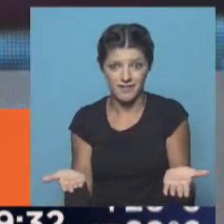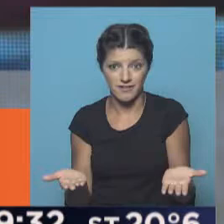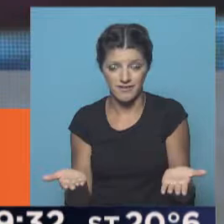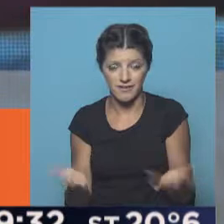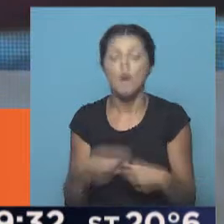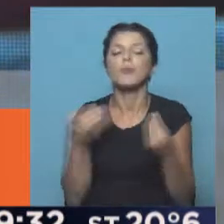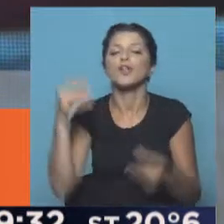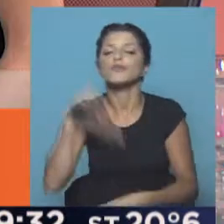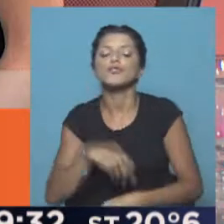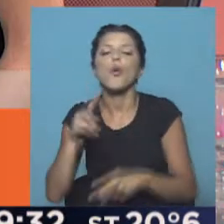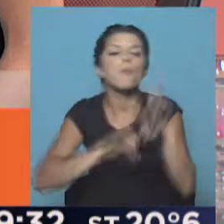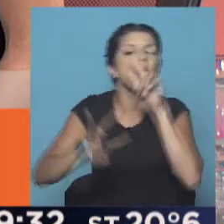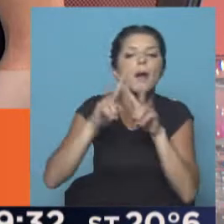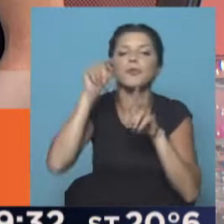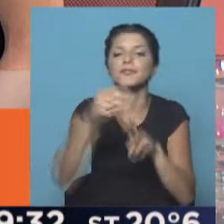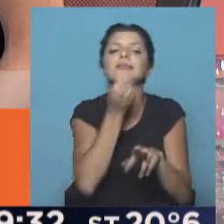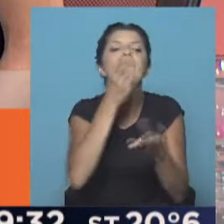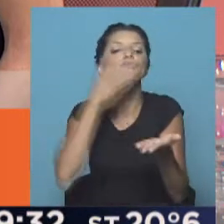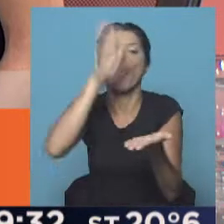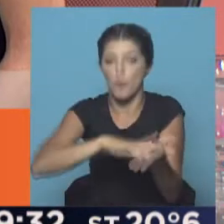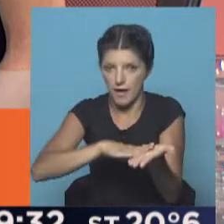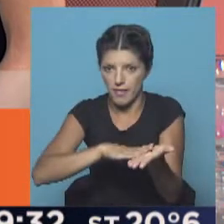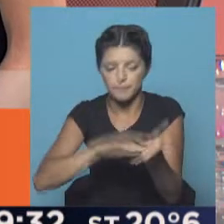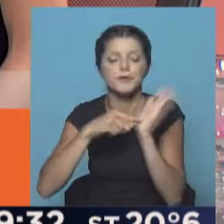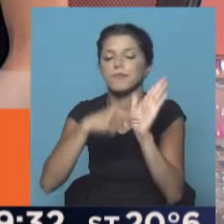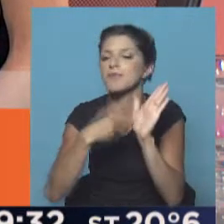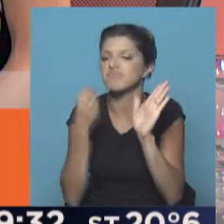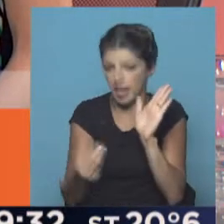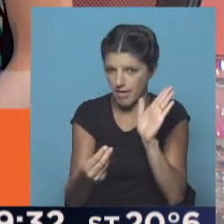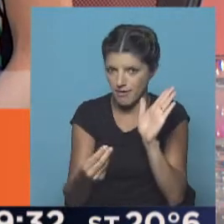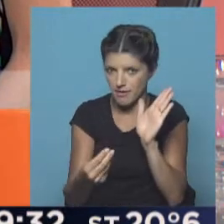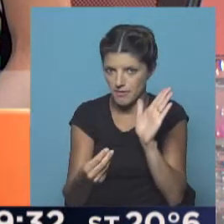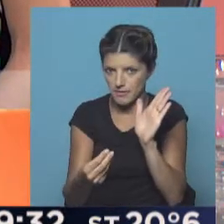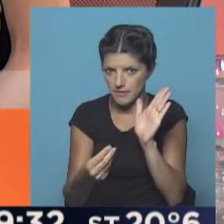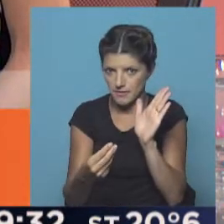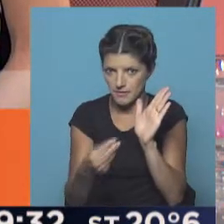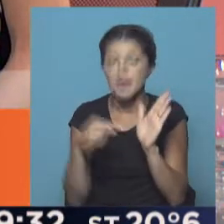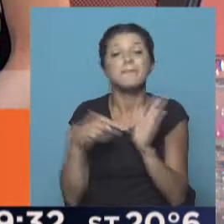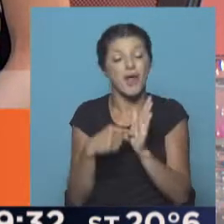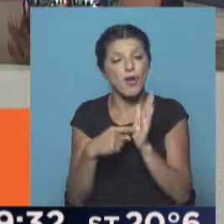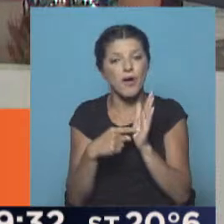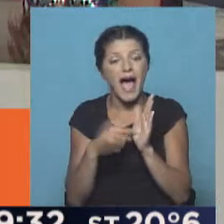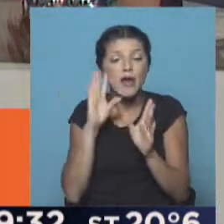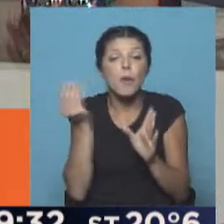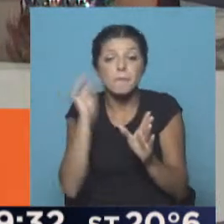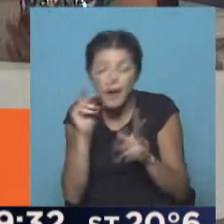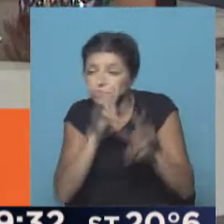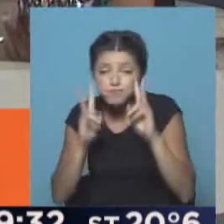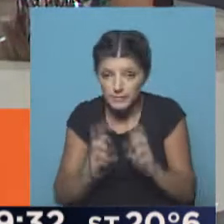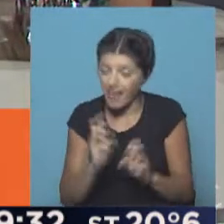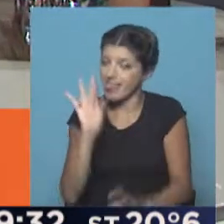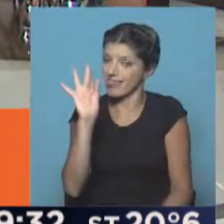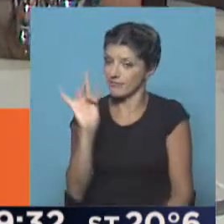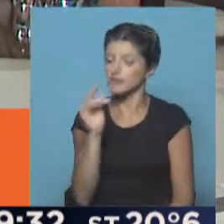chequear lo que tenía López en su declaración jurada, pero fue muy difícil rascar un poquito más allá de los papeles. De hecho, si